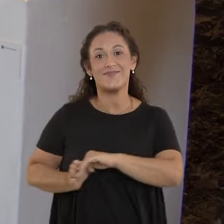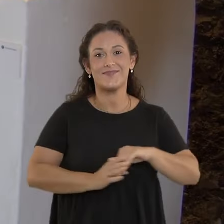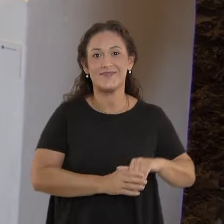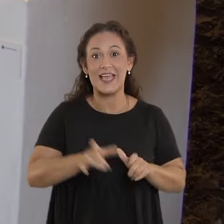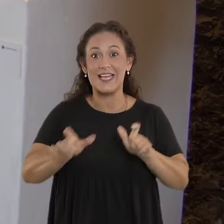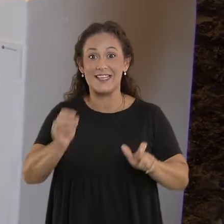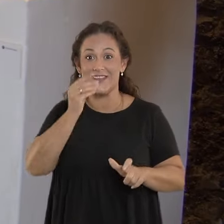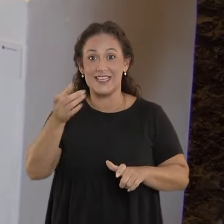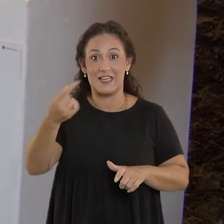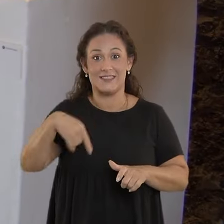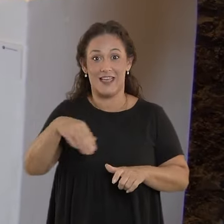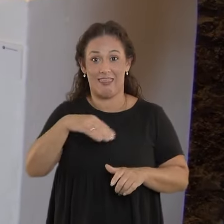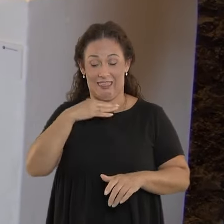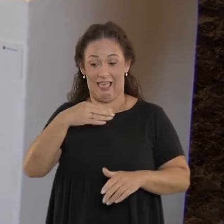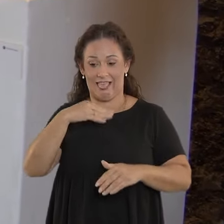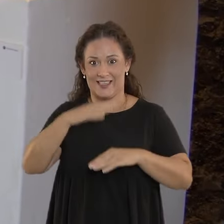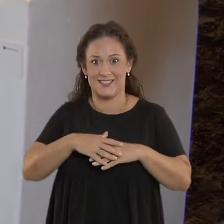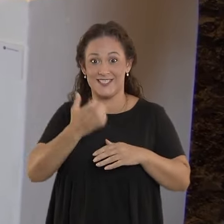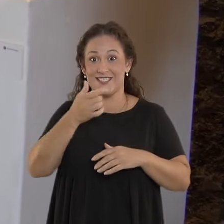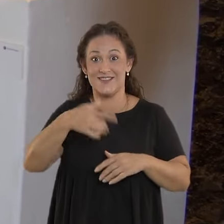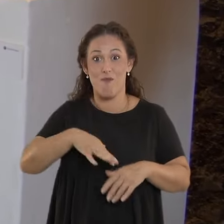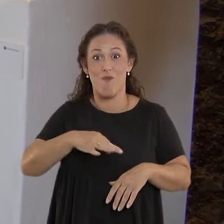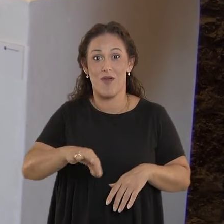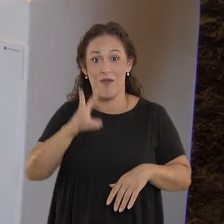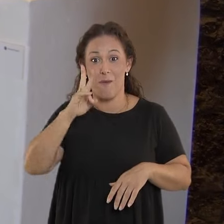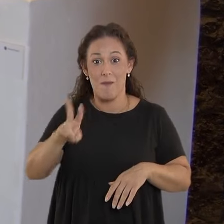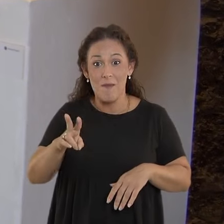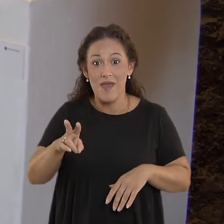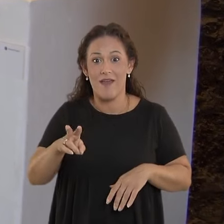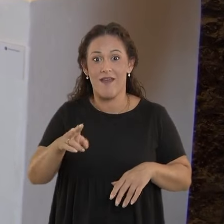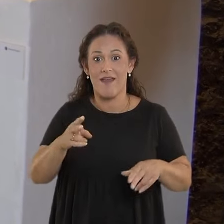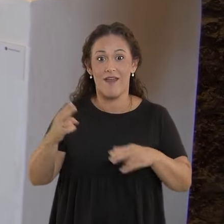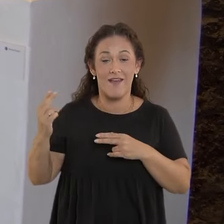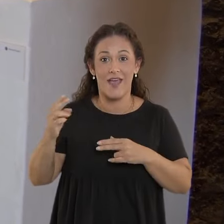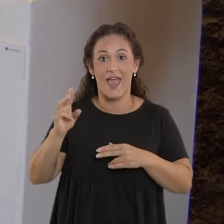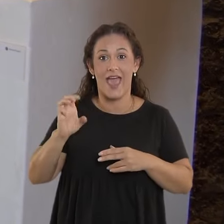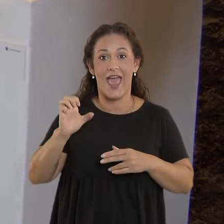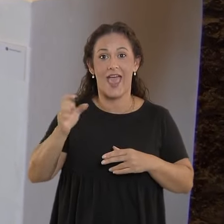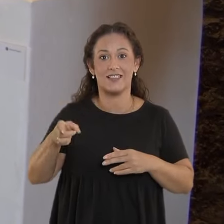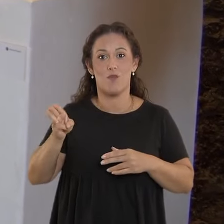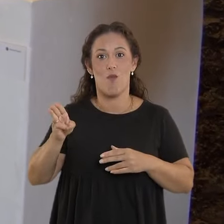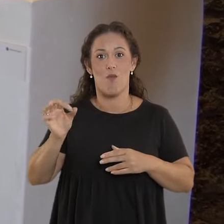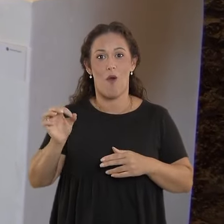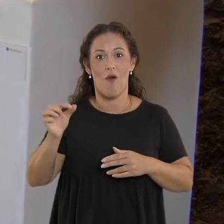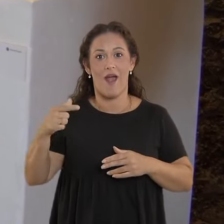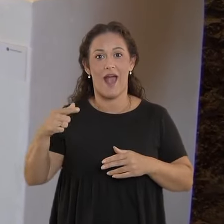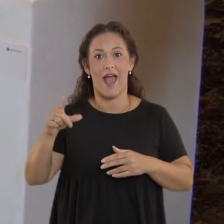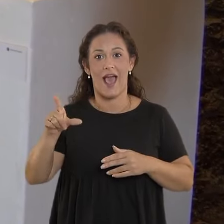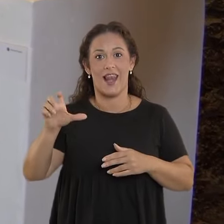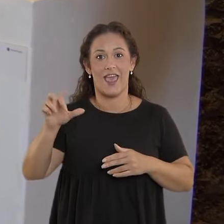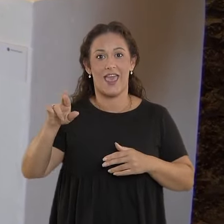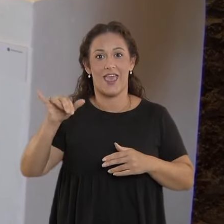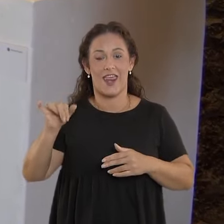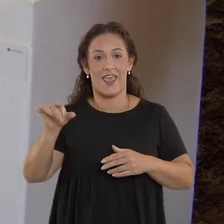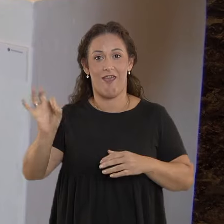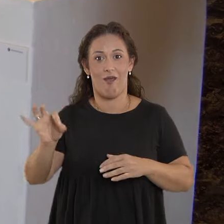Gente fantástica, háganme caso, si tienen oportunidad, vénganse a ver el FEGALLERY, una de las actividades dentro del FE Festival. Les